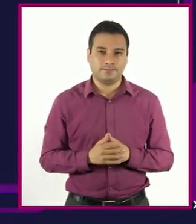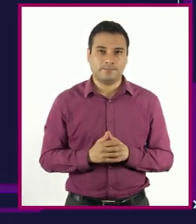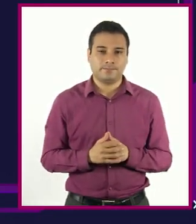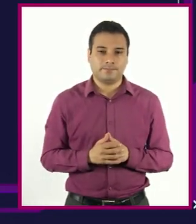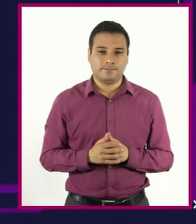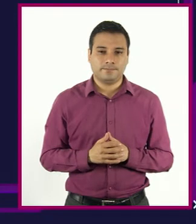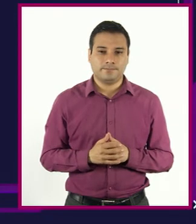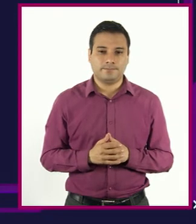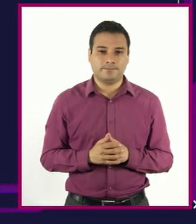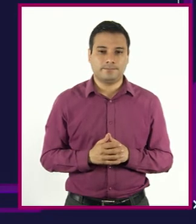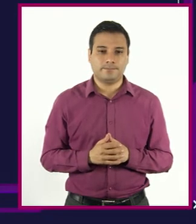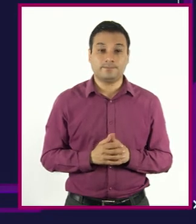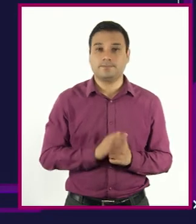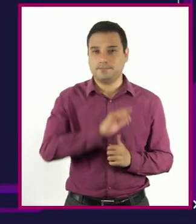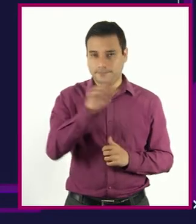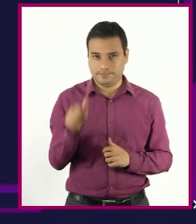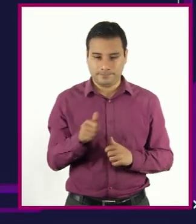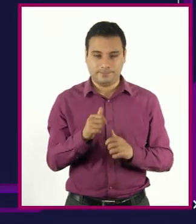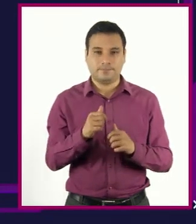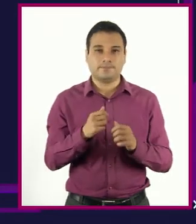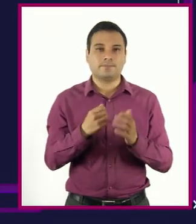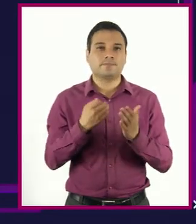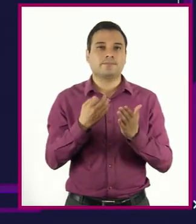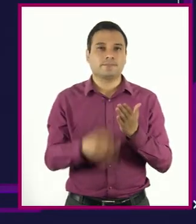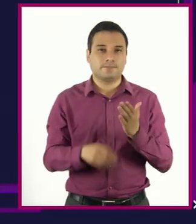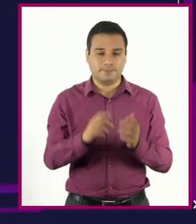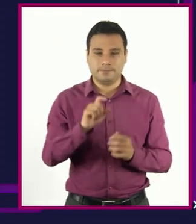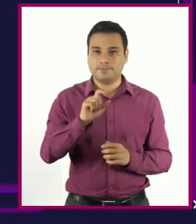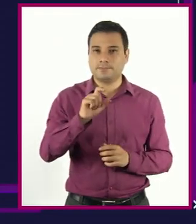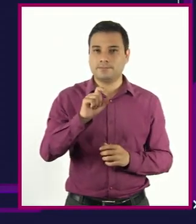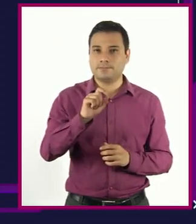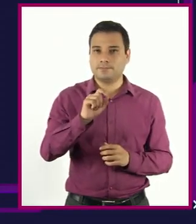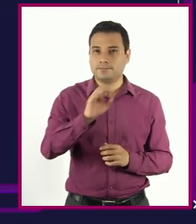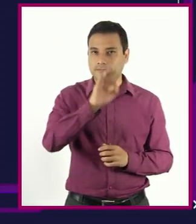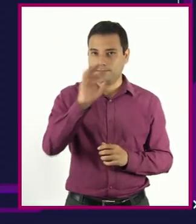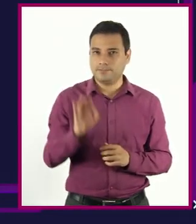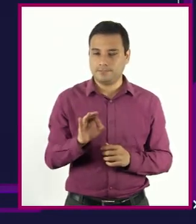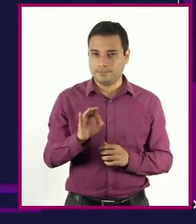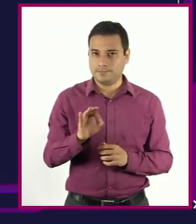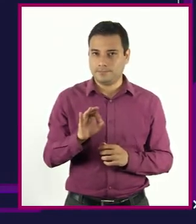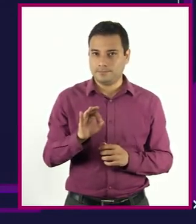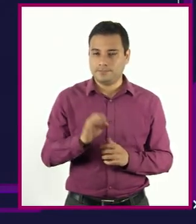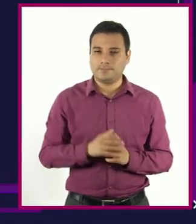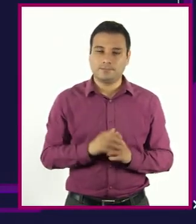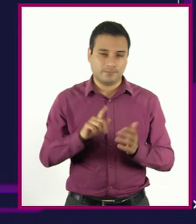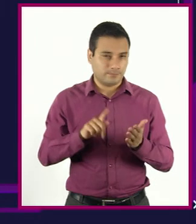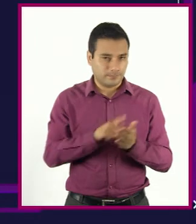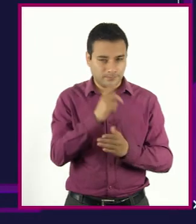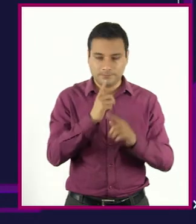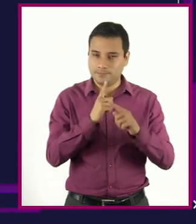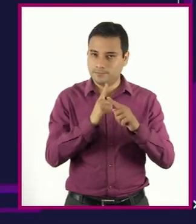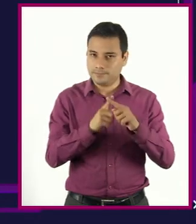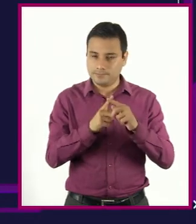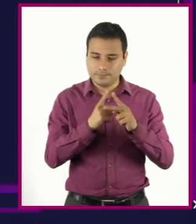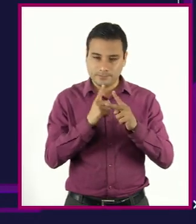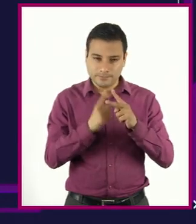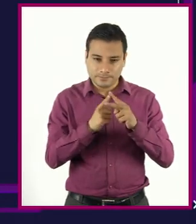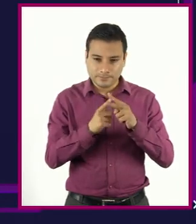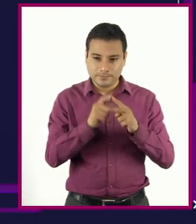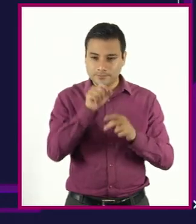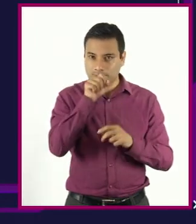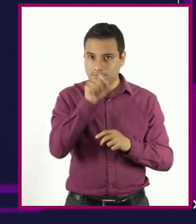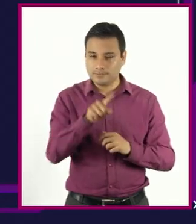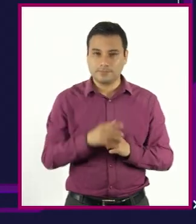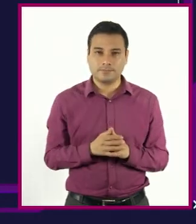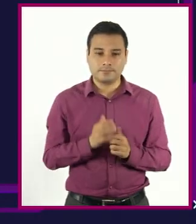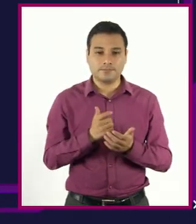valor al que se le aplica el descuento extra del 20%. Y se repite el procedimiento porque la cantidad a